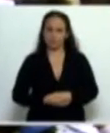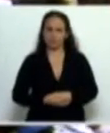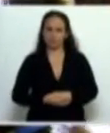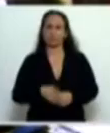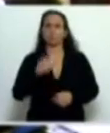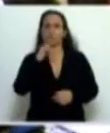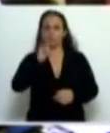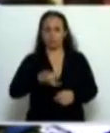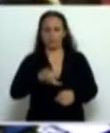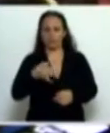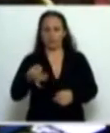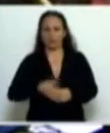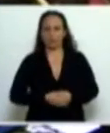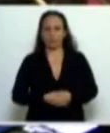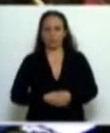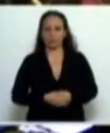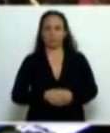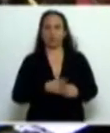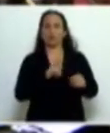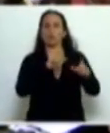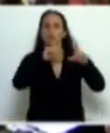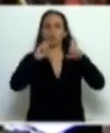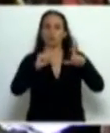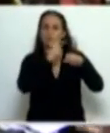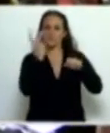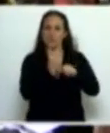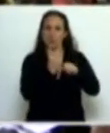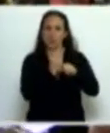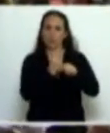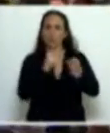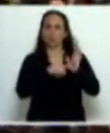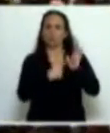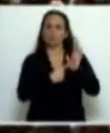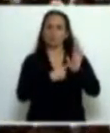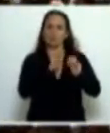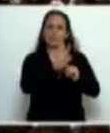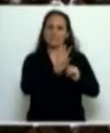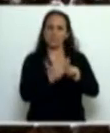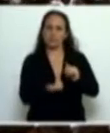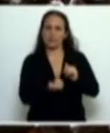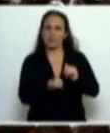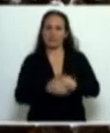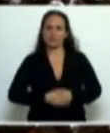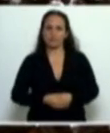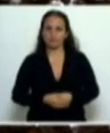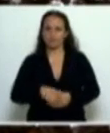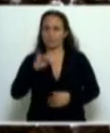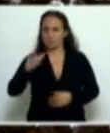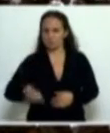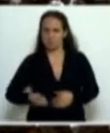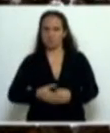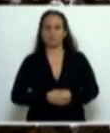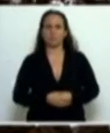Resulta afirmativo. Capítulo segundo, artículo del 5 y 6.